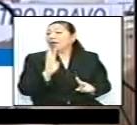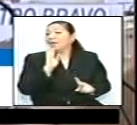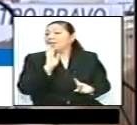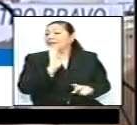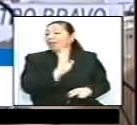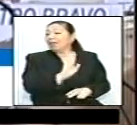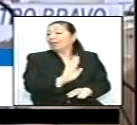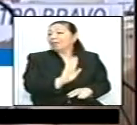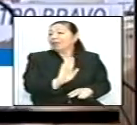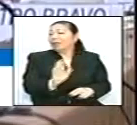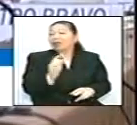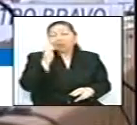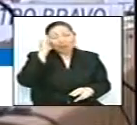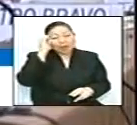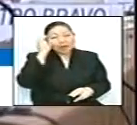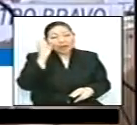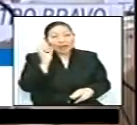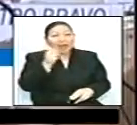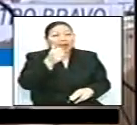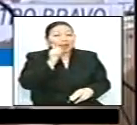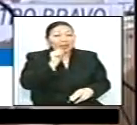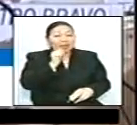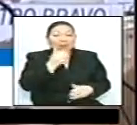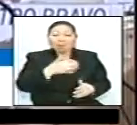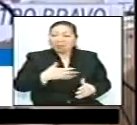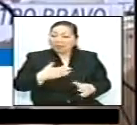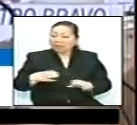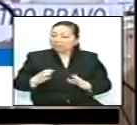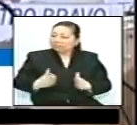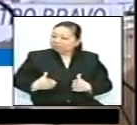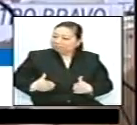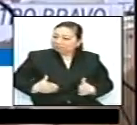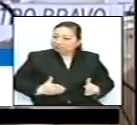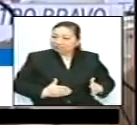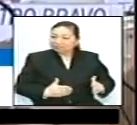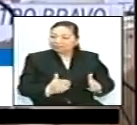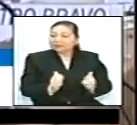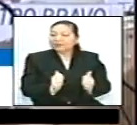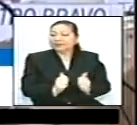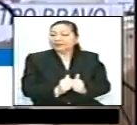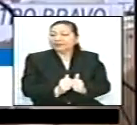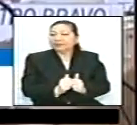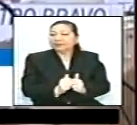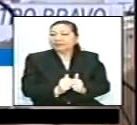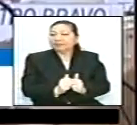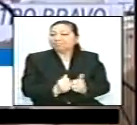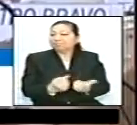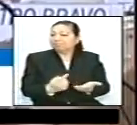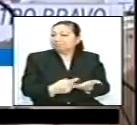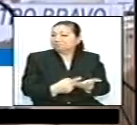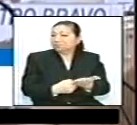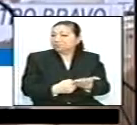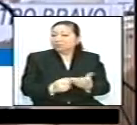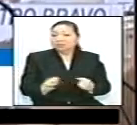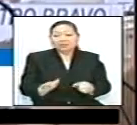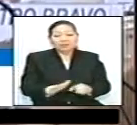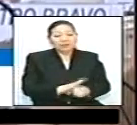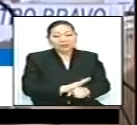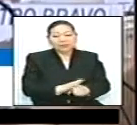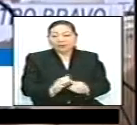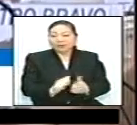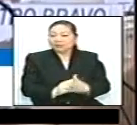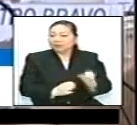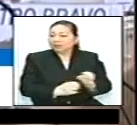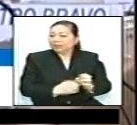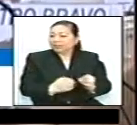ayer. Yo creo que el diálogo de ayer nos puede conducir a una conflictividad insoluble en alguna